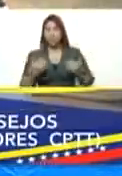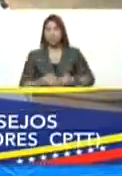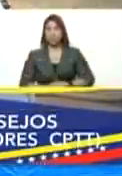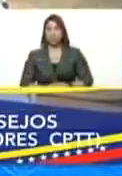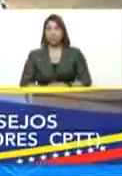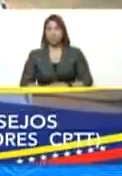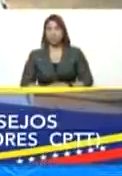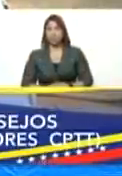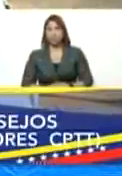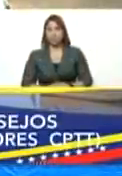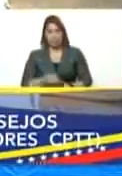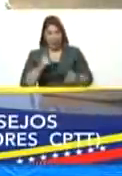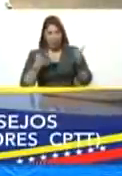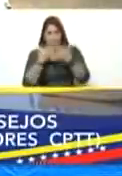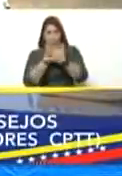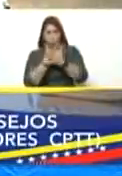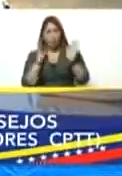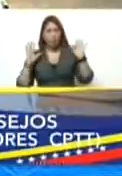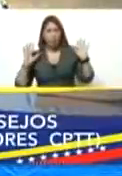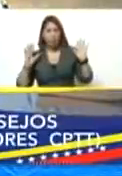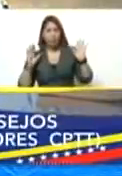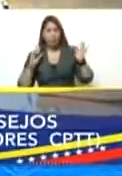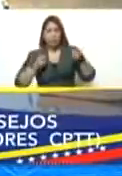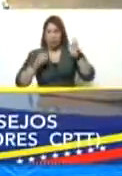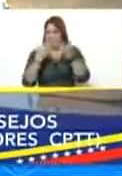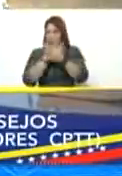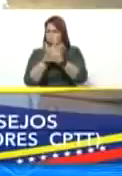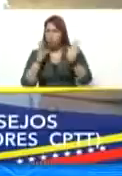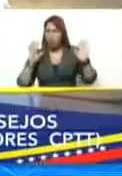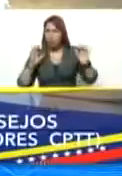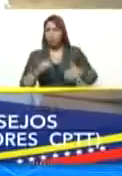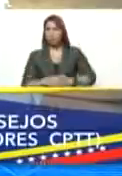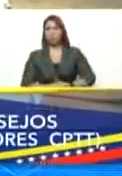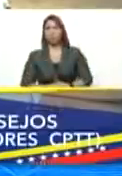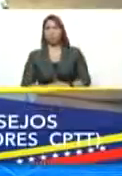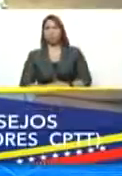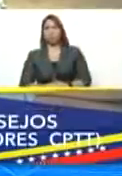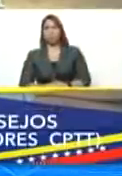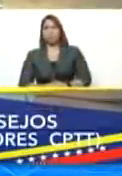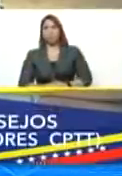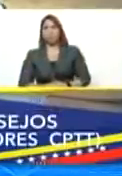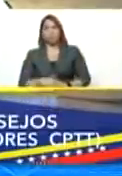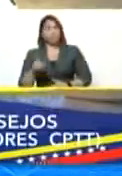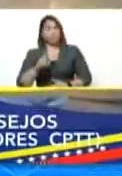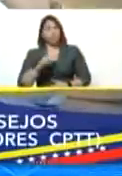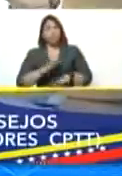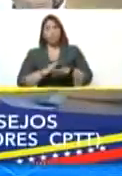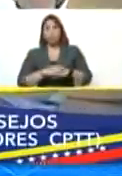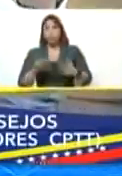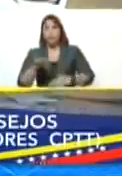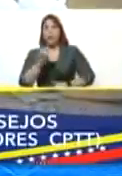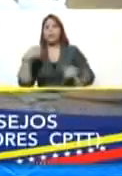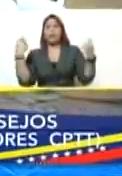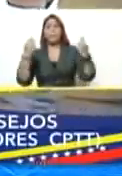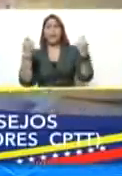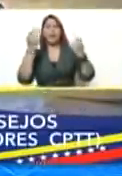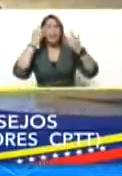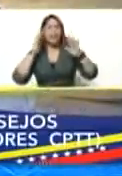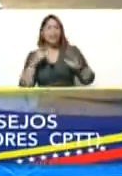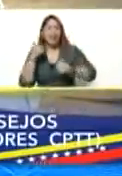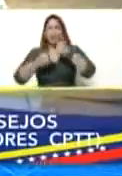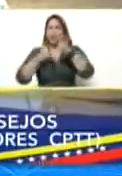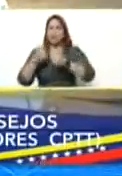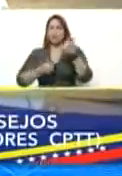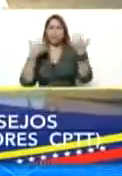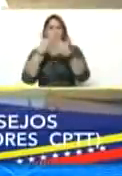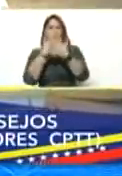¿Alguien lo duda? ¿Alguien lo duda? No, porque... porque por ahí hay una campaña tratando de hacer dudar sobre